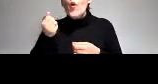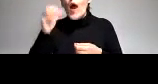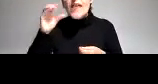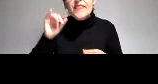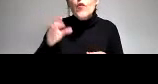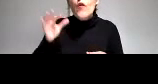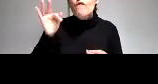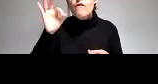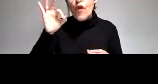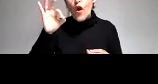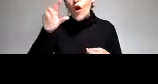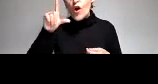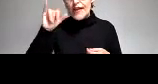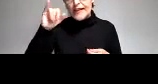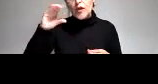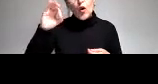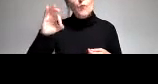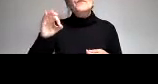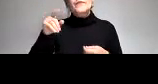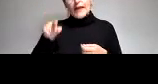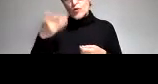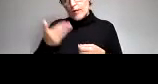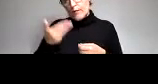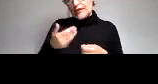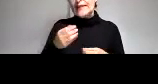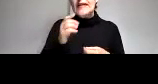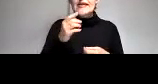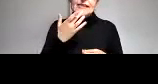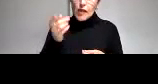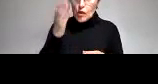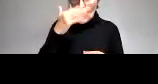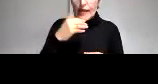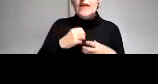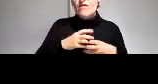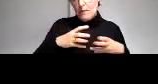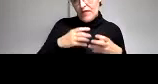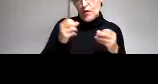no haya carencia que pudiera deteriorar algún proceso inflamatorio que pudiera tener esa persona.